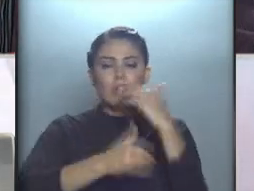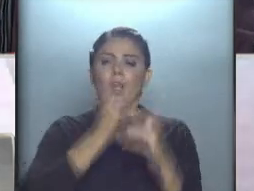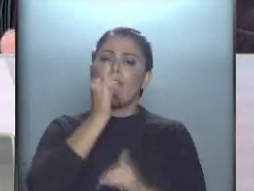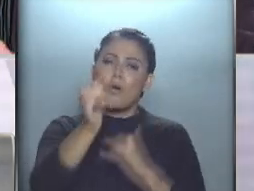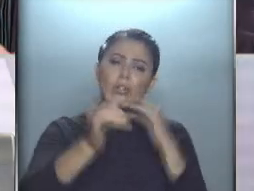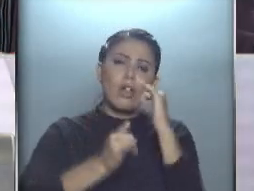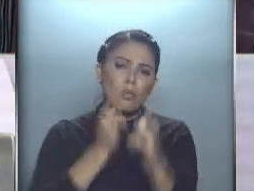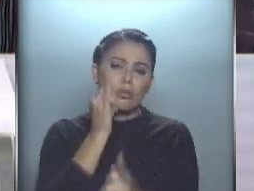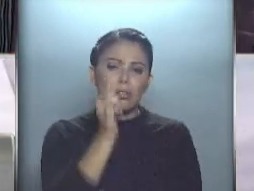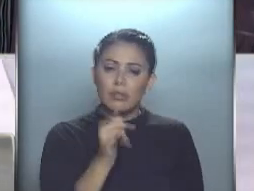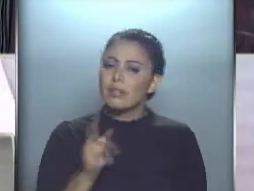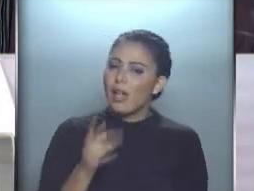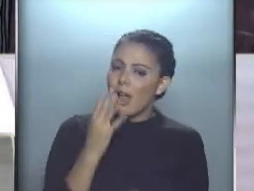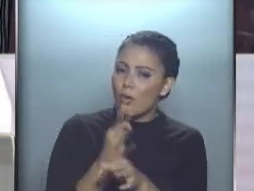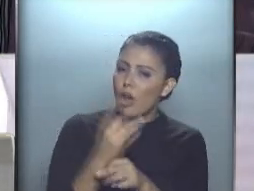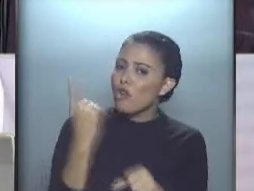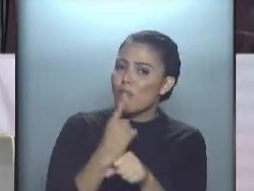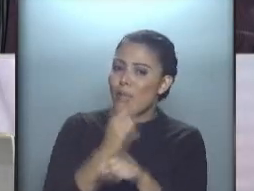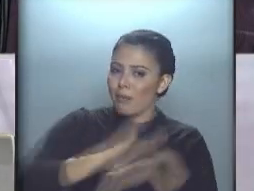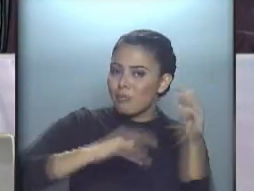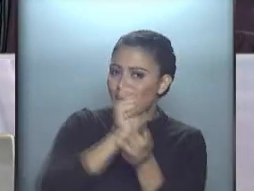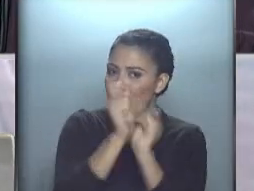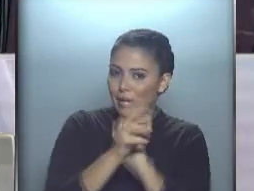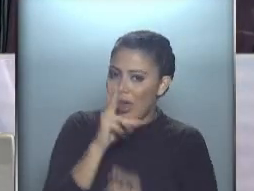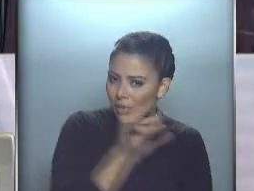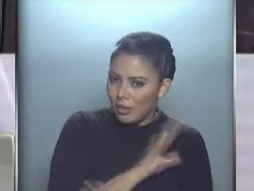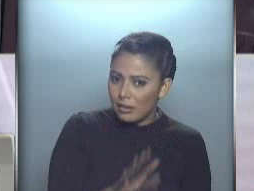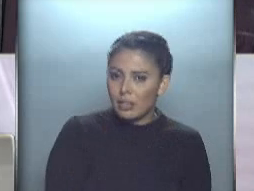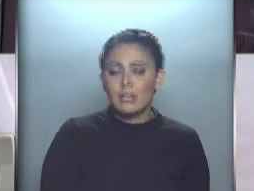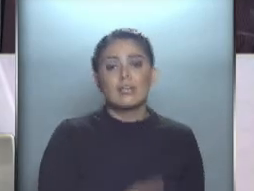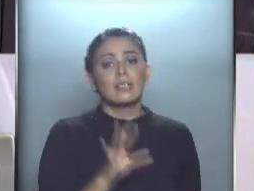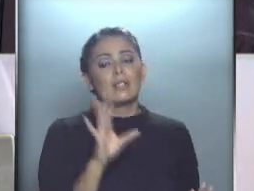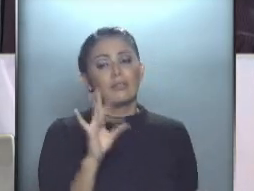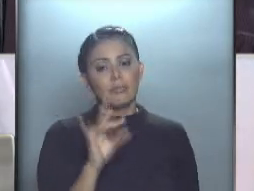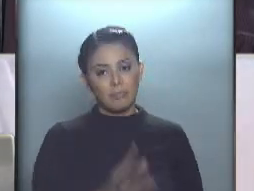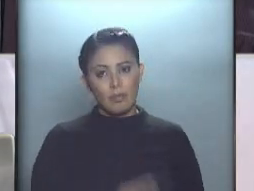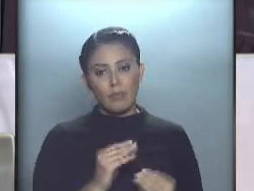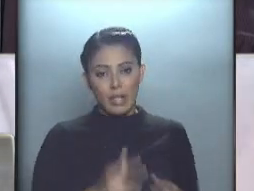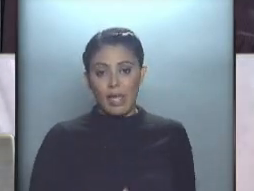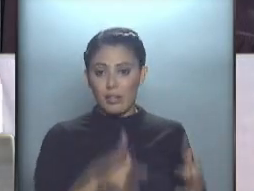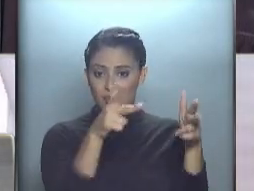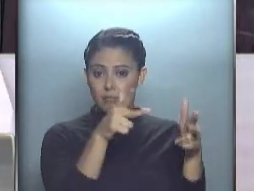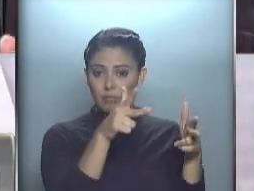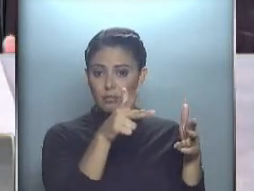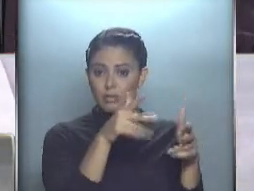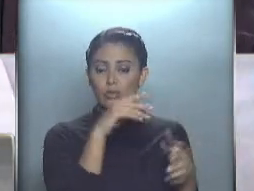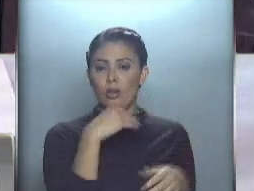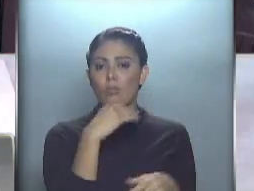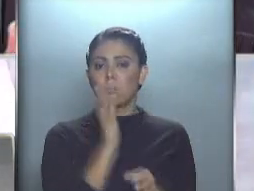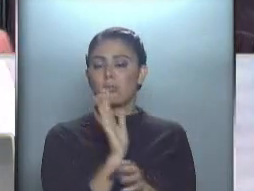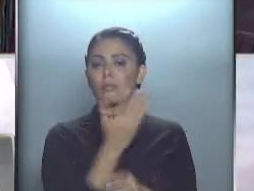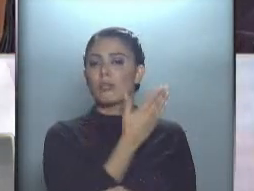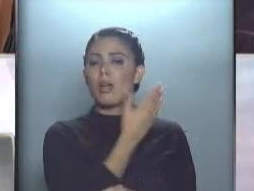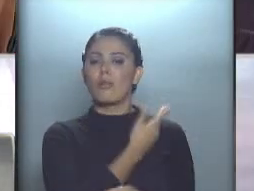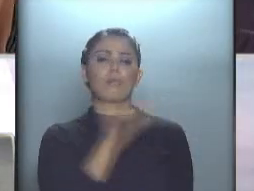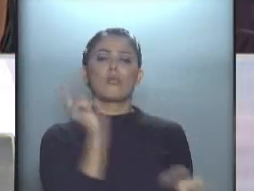denuncia. No se puede tocar el edificio. Es complejo porque el edificio tiene protección total, ¿no? Que quiere